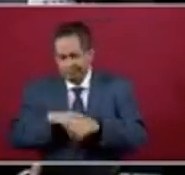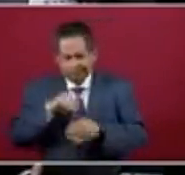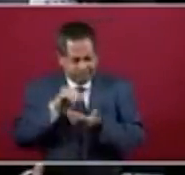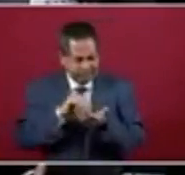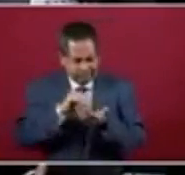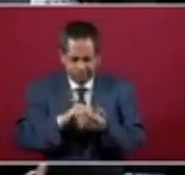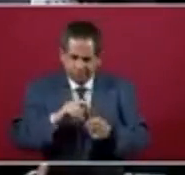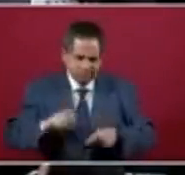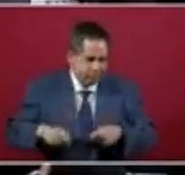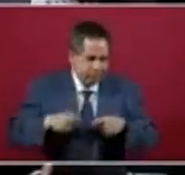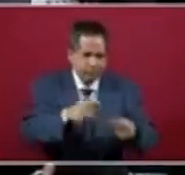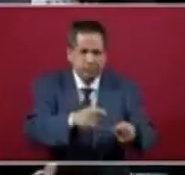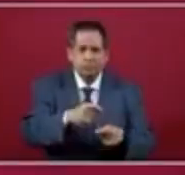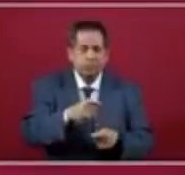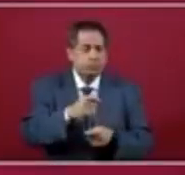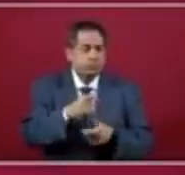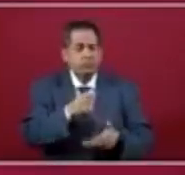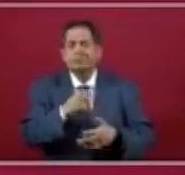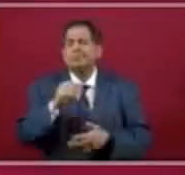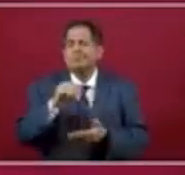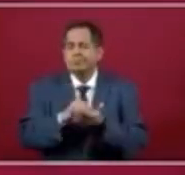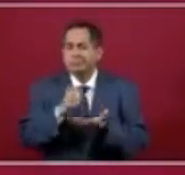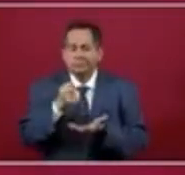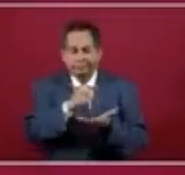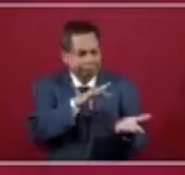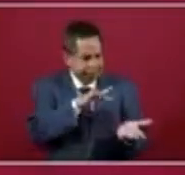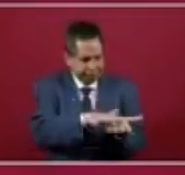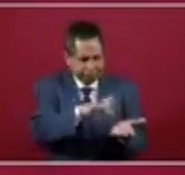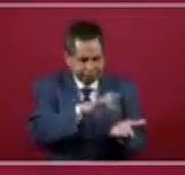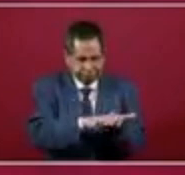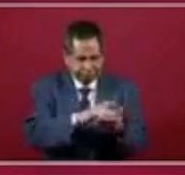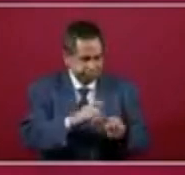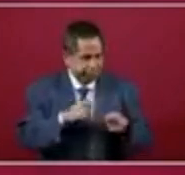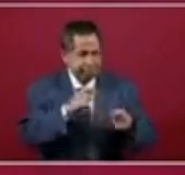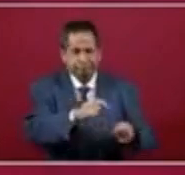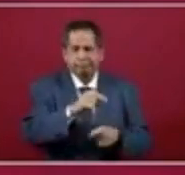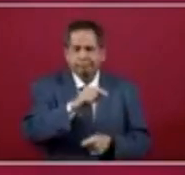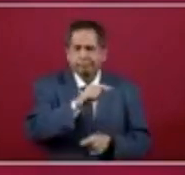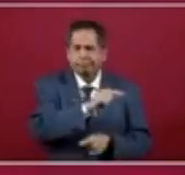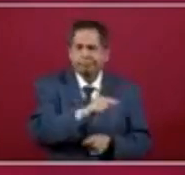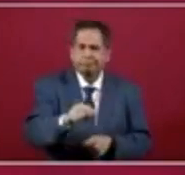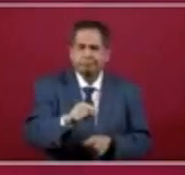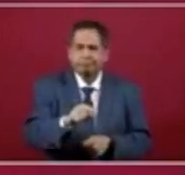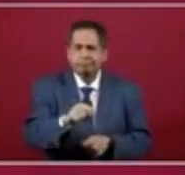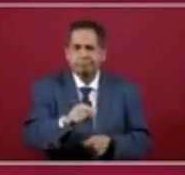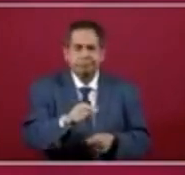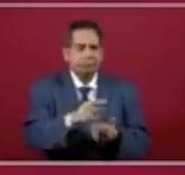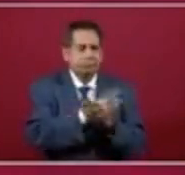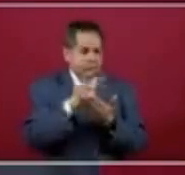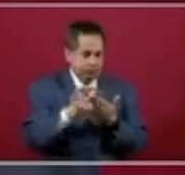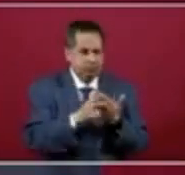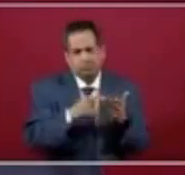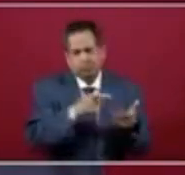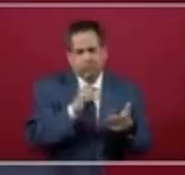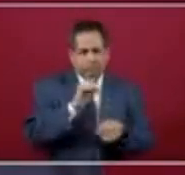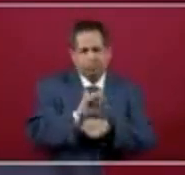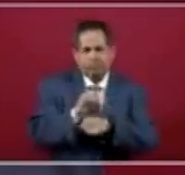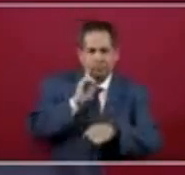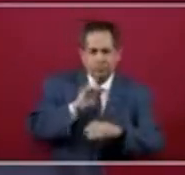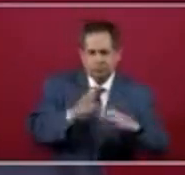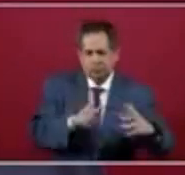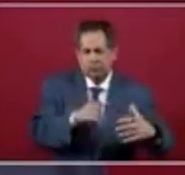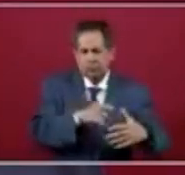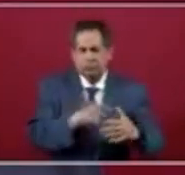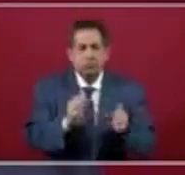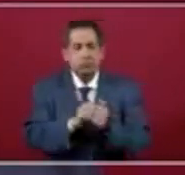seguir no solo apoyando a estos programas a través